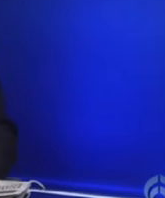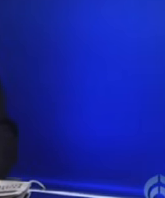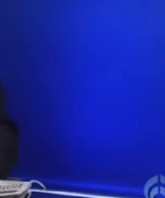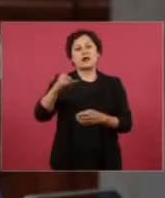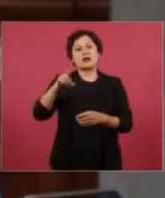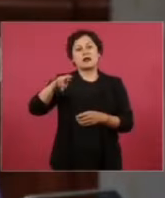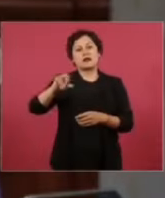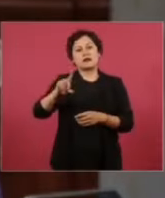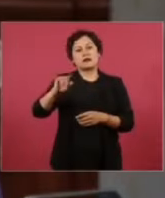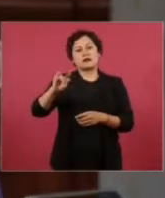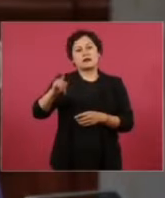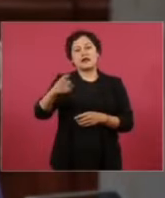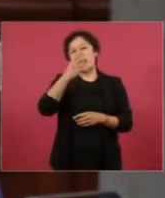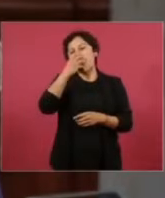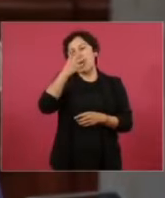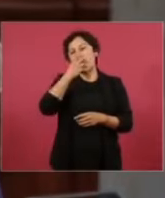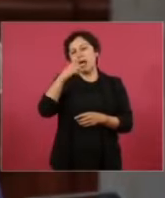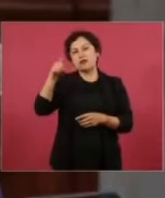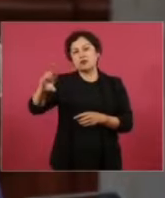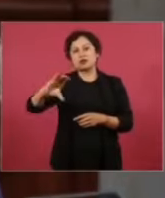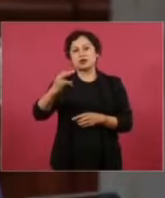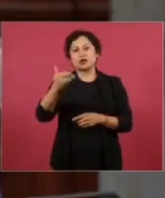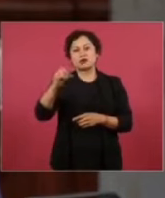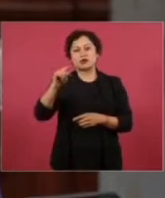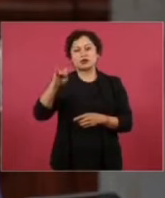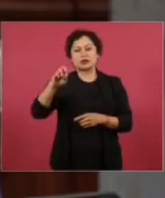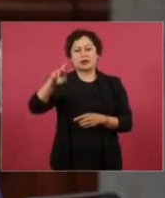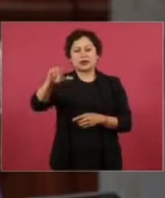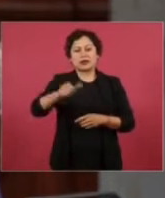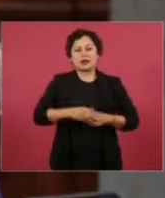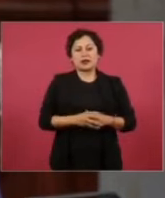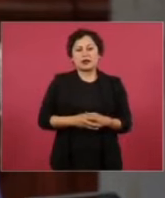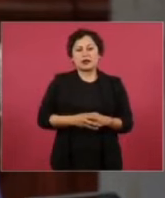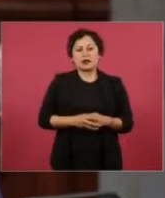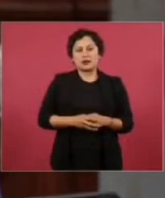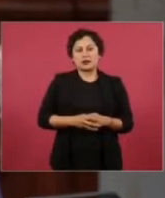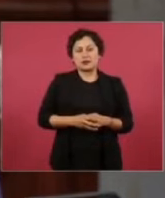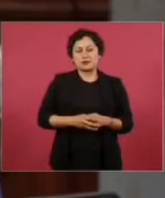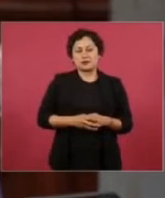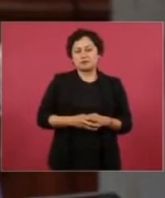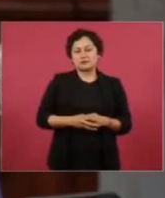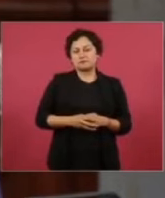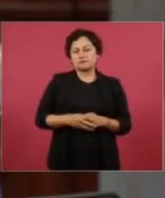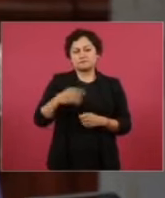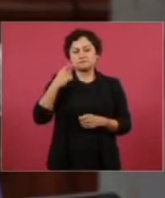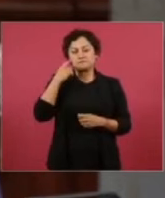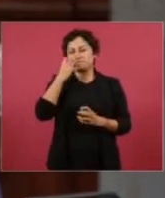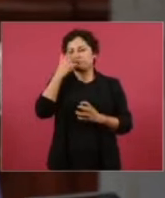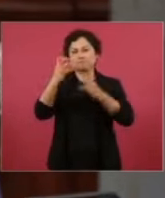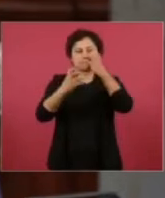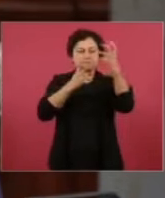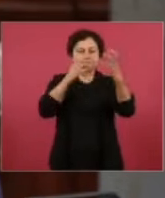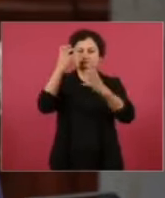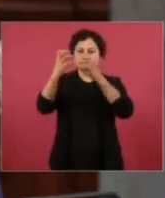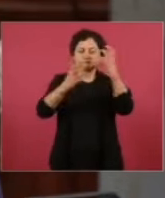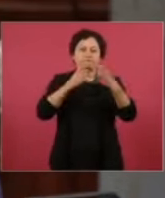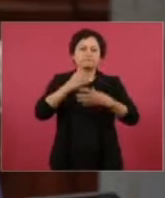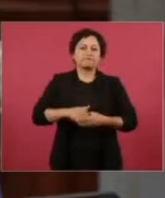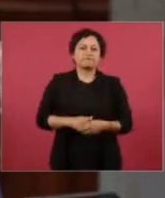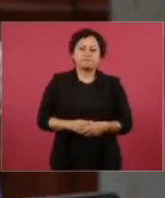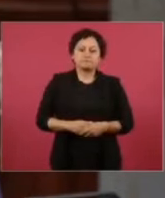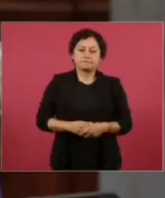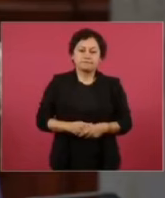una pausa. Ahora sí, amigos y amigas, vamos a ir a la conferencia donde esta señora Reina, la